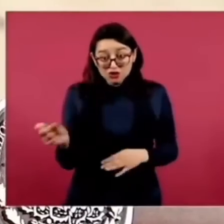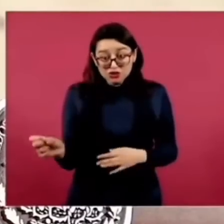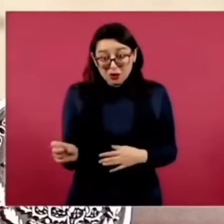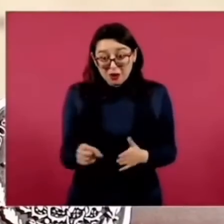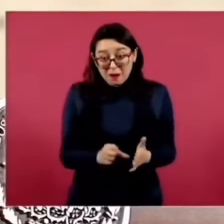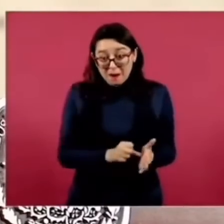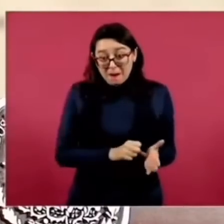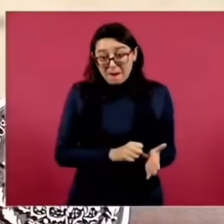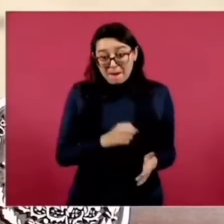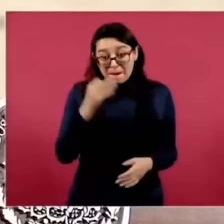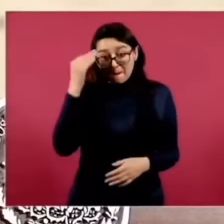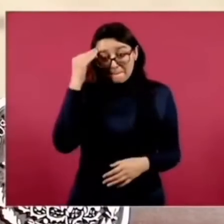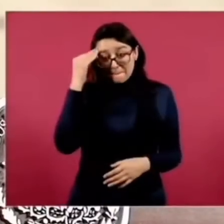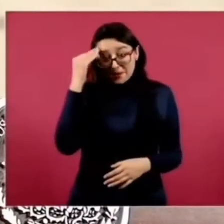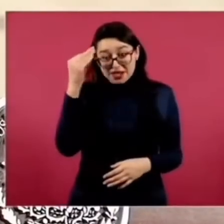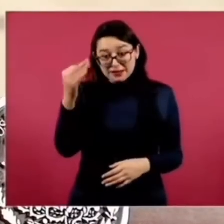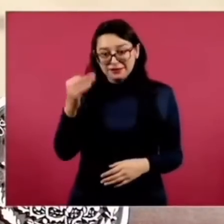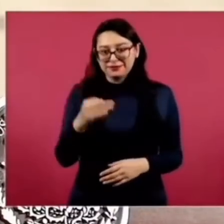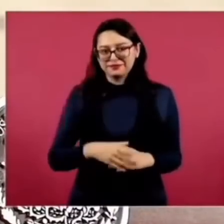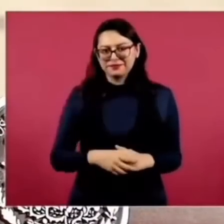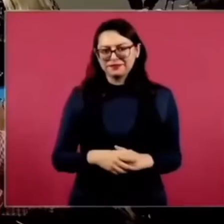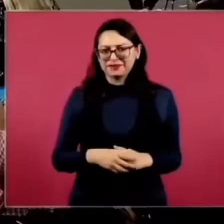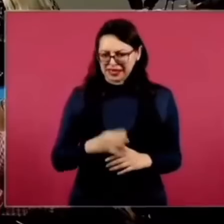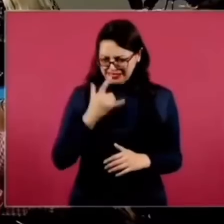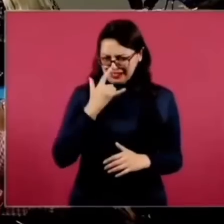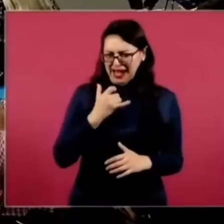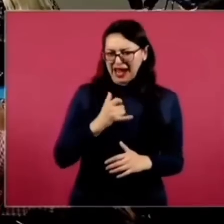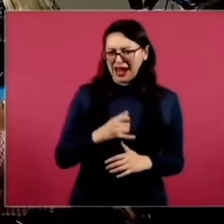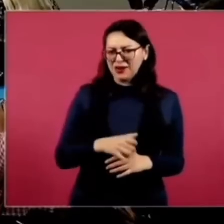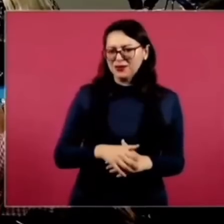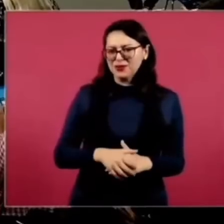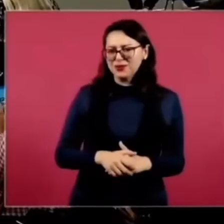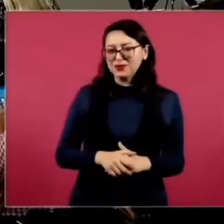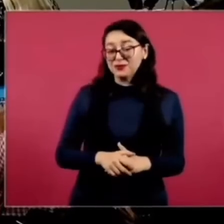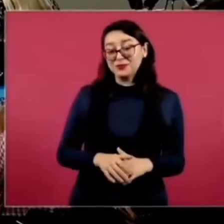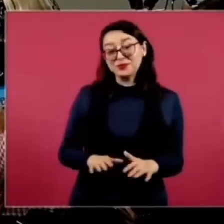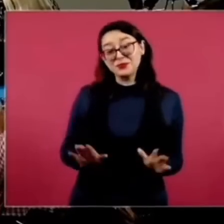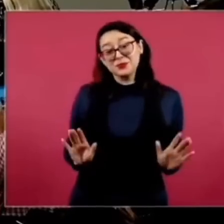Está raro, ¿verdad? Pero bueno.